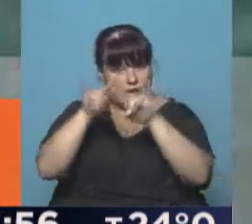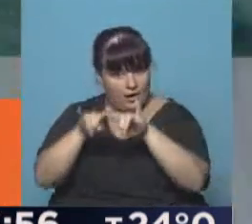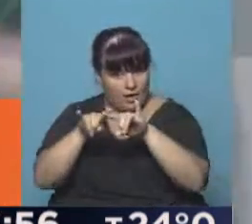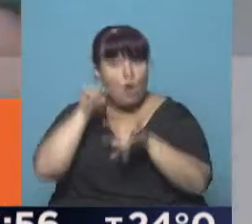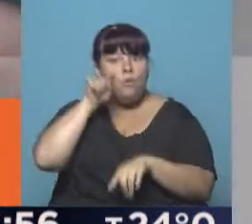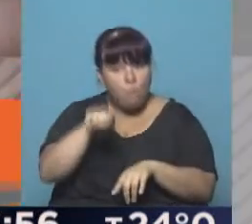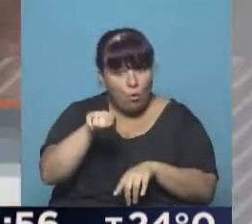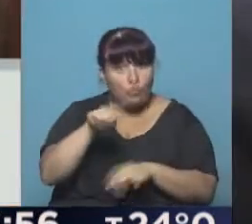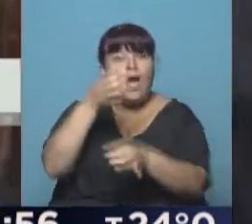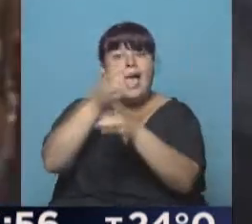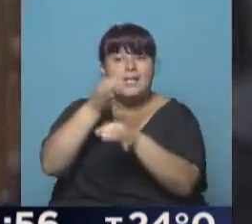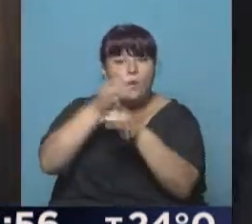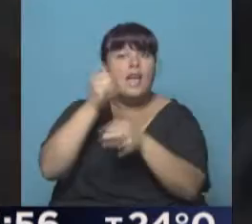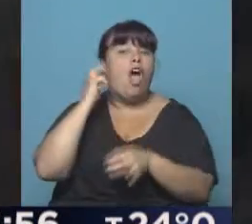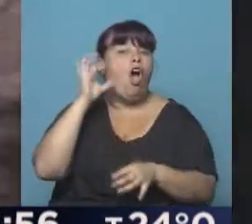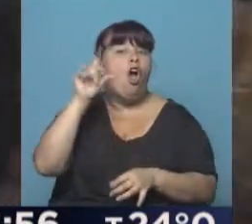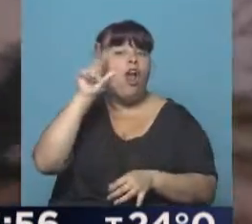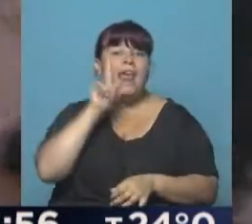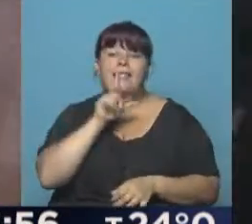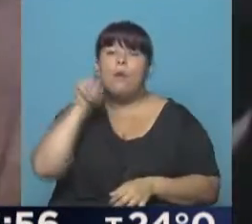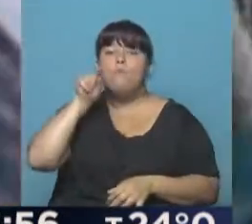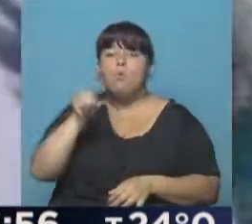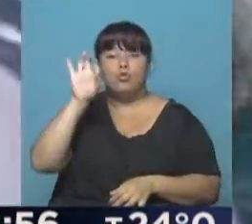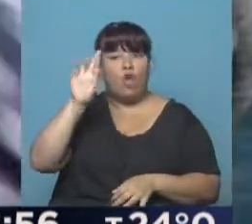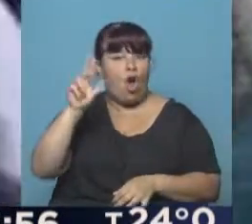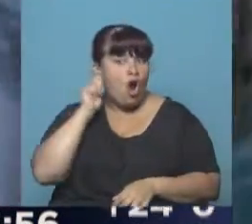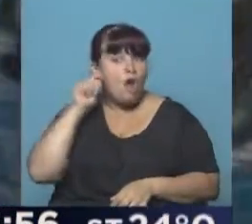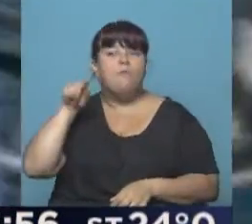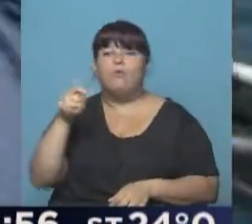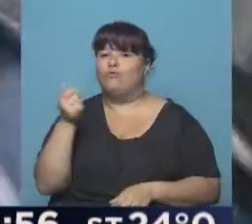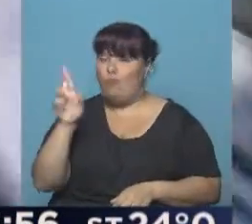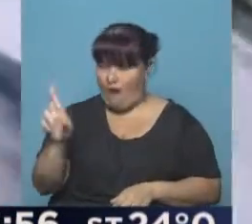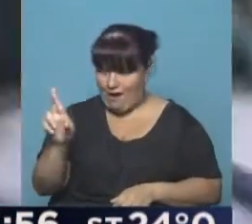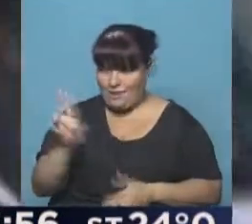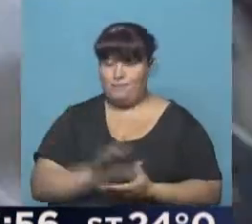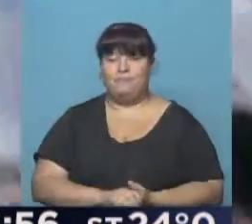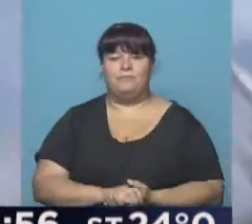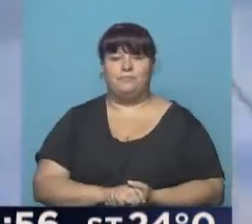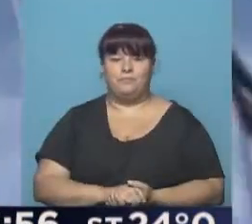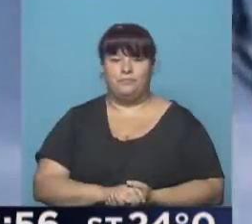www.escuelagoleta.org.ar.